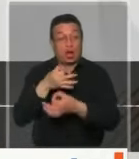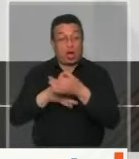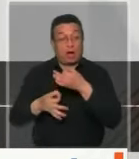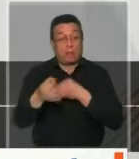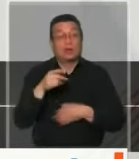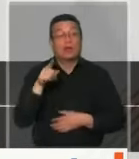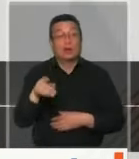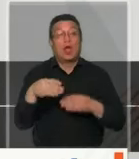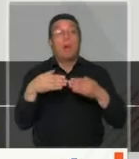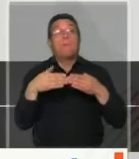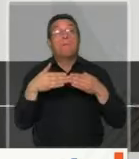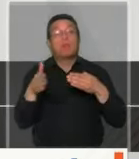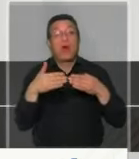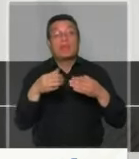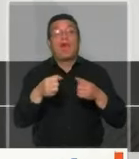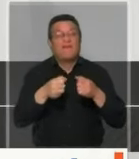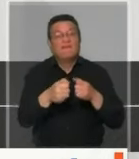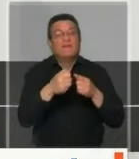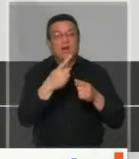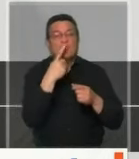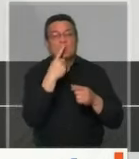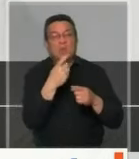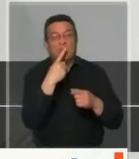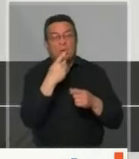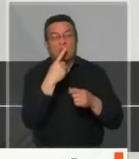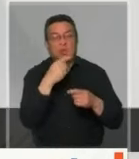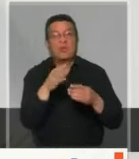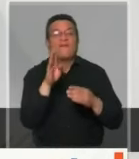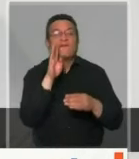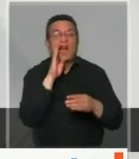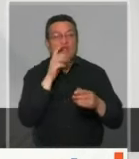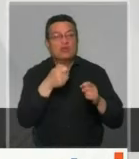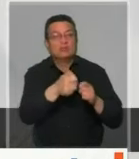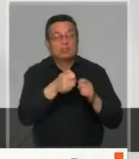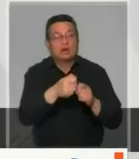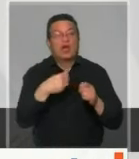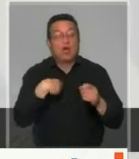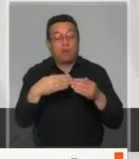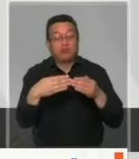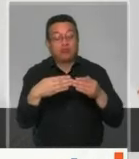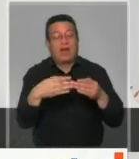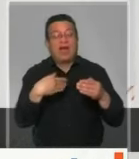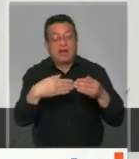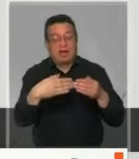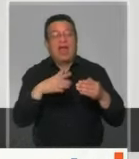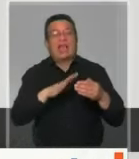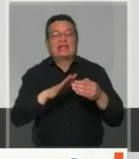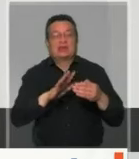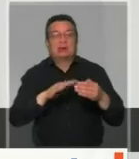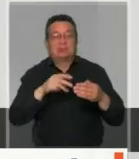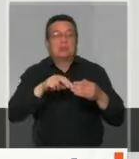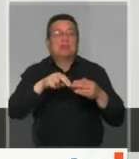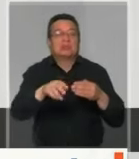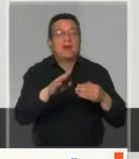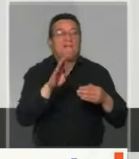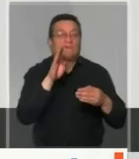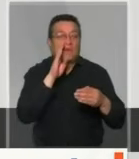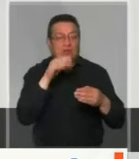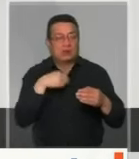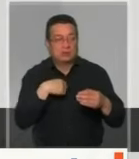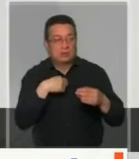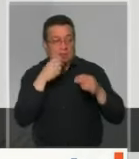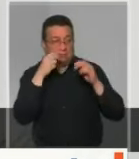la puerta se trababa al salir por el baño. Dejé la puerta junta, estuve pendiente